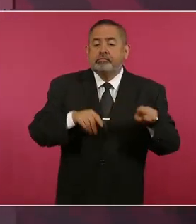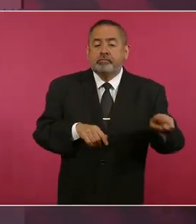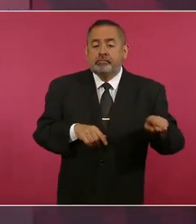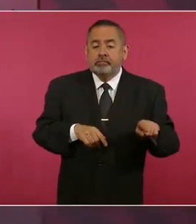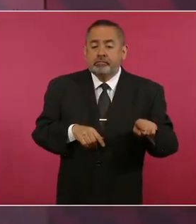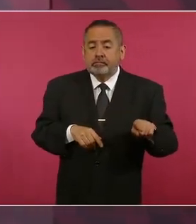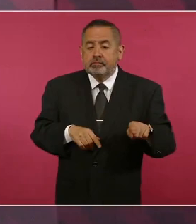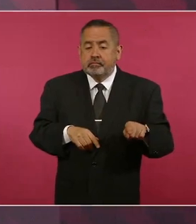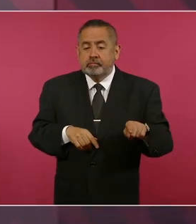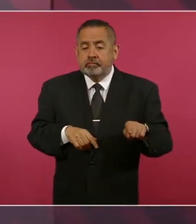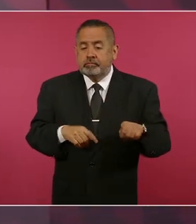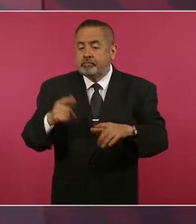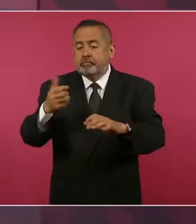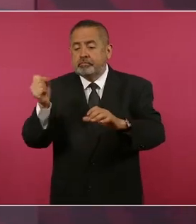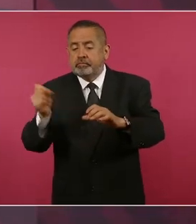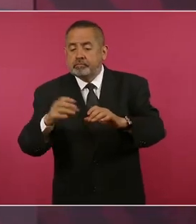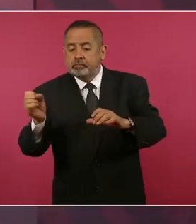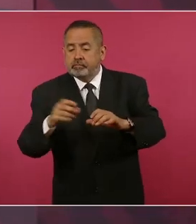con